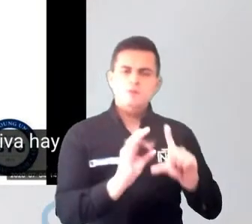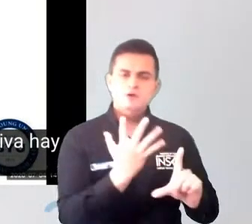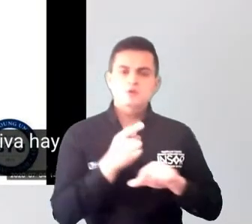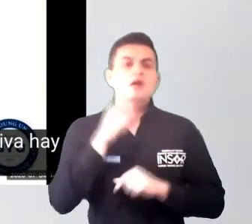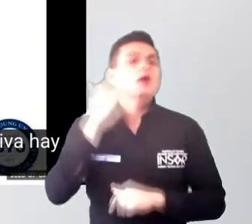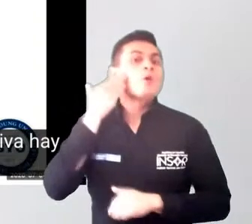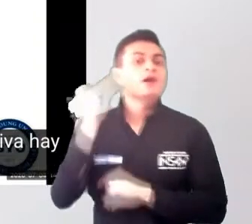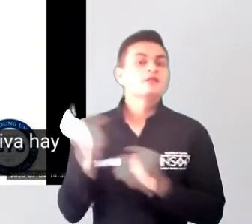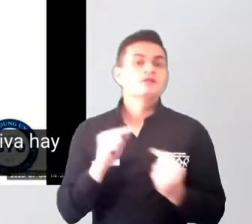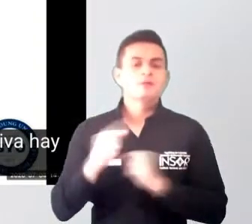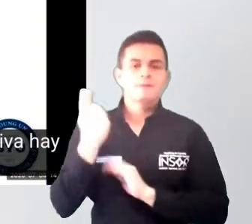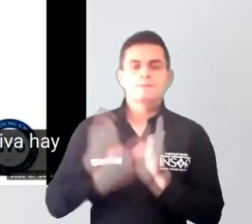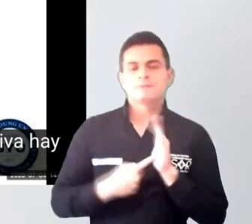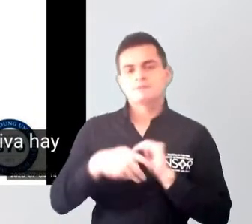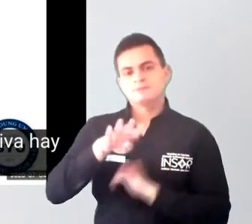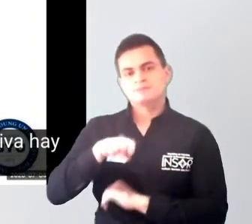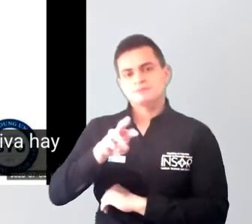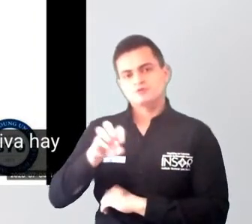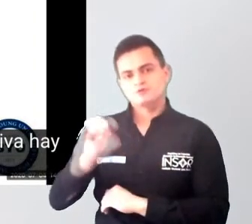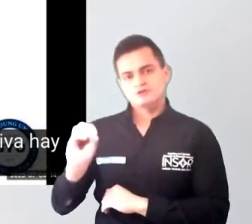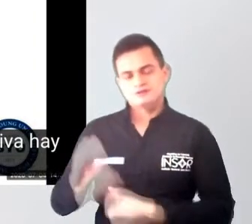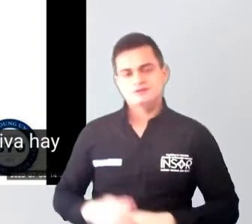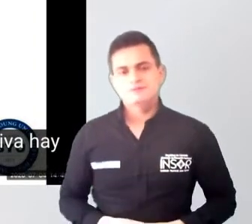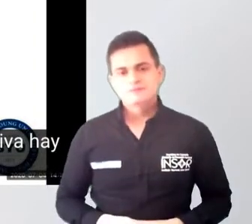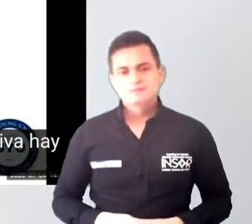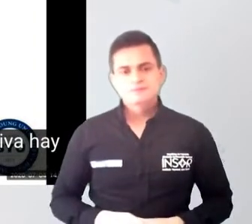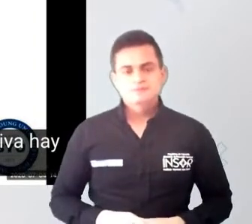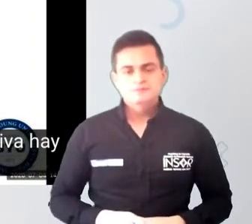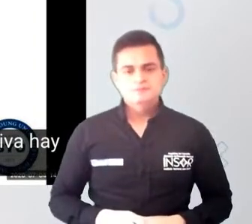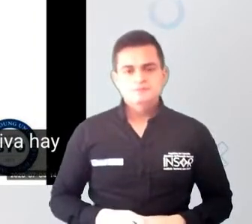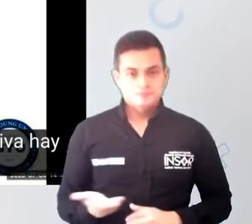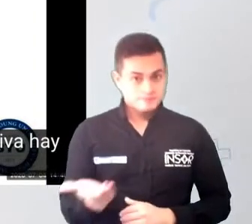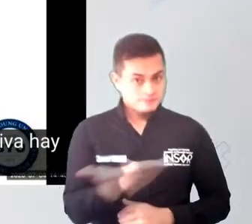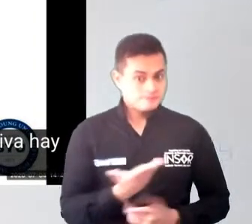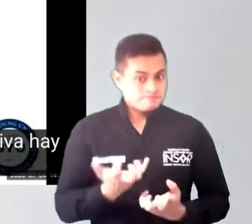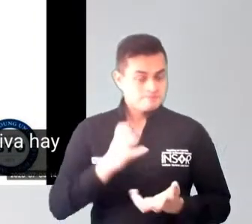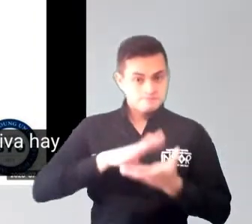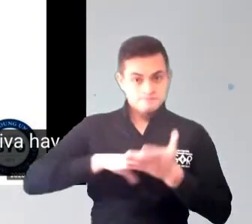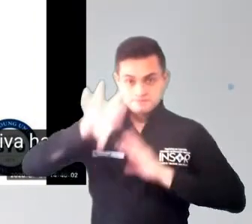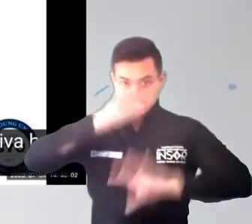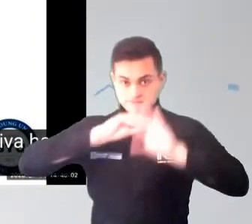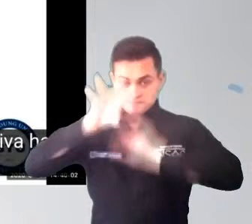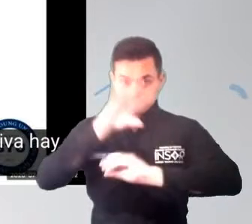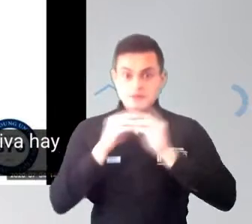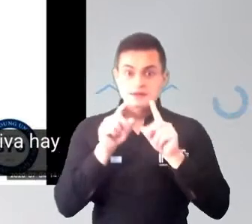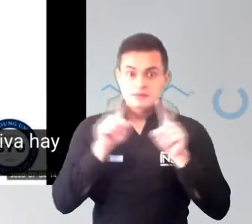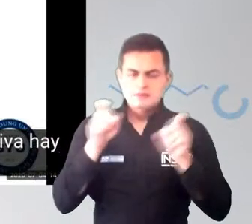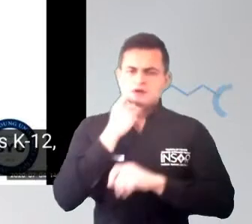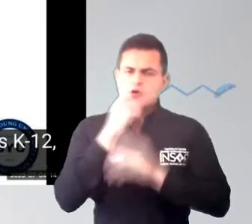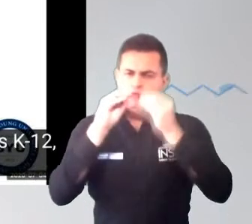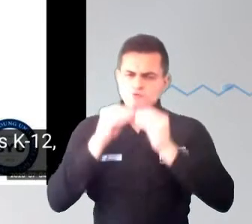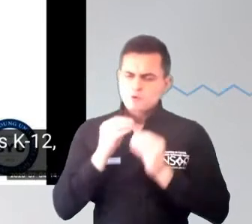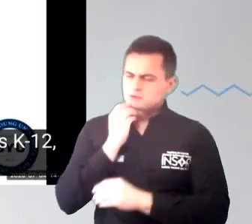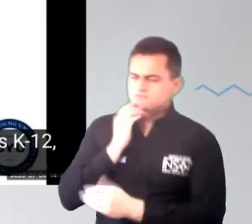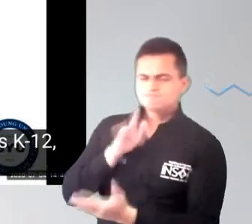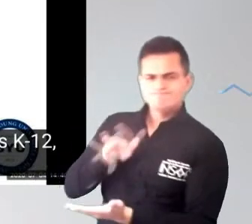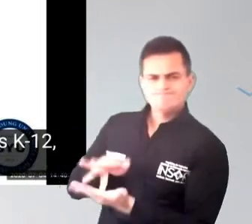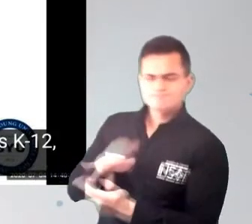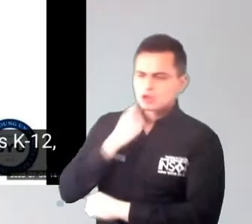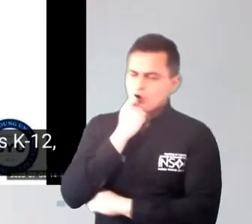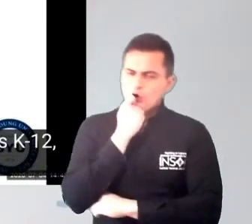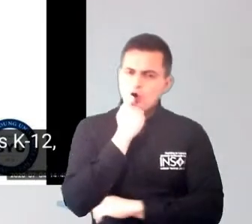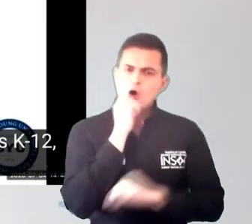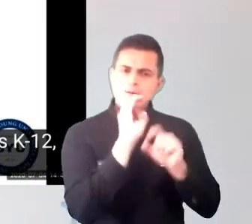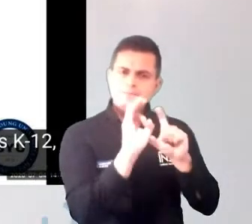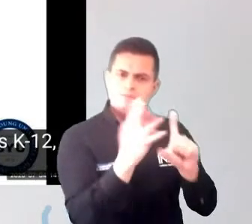los 80. Si desea aprender un poco más sobre la modalidad y el método, en las diapositivas hay